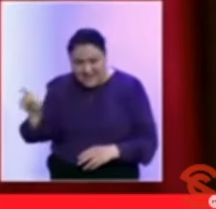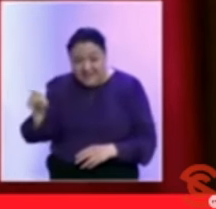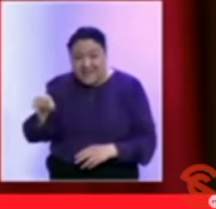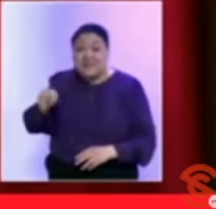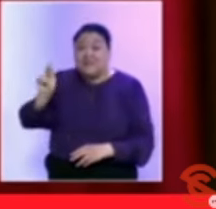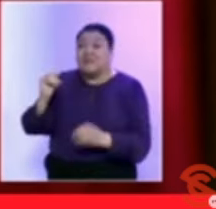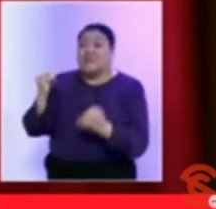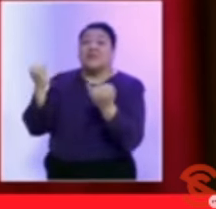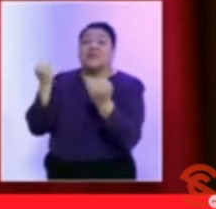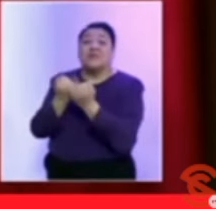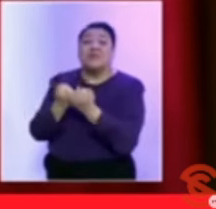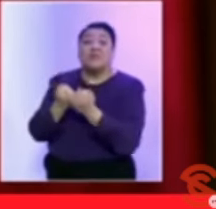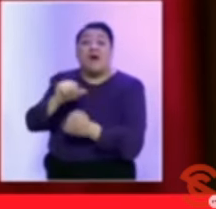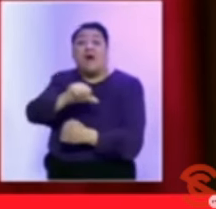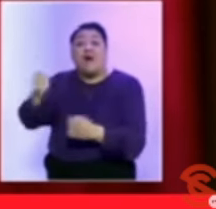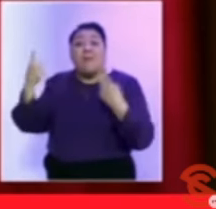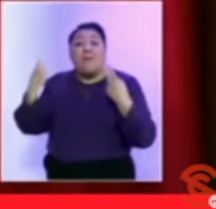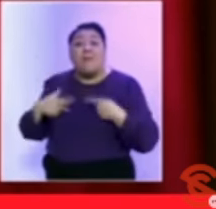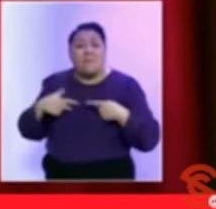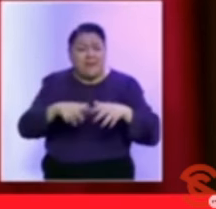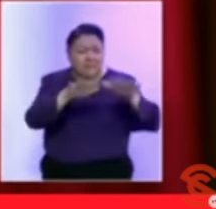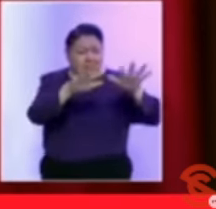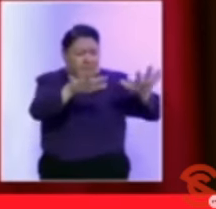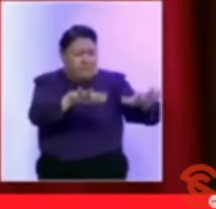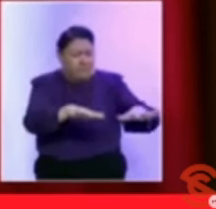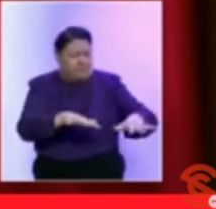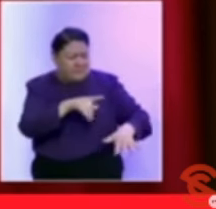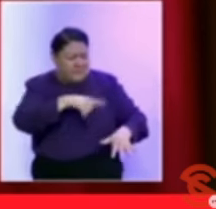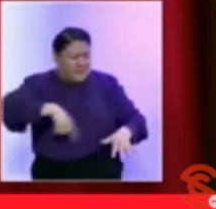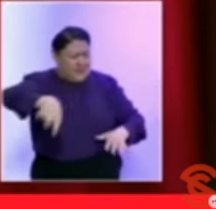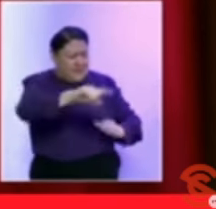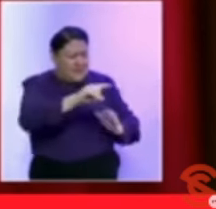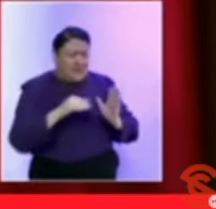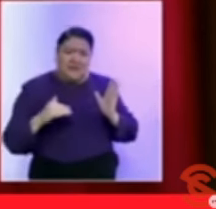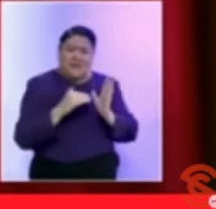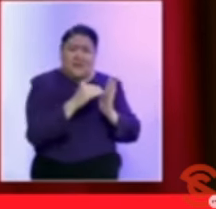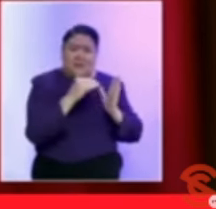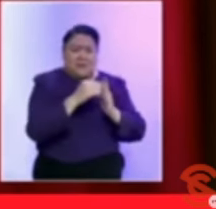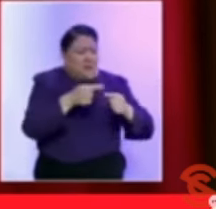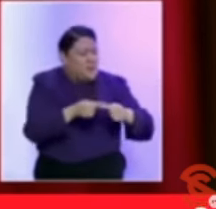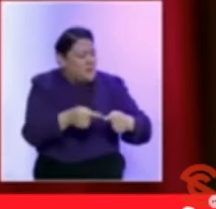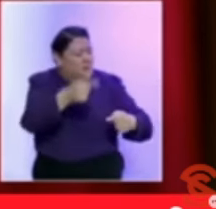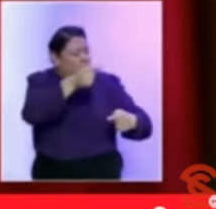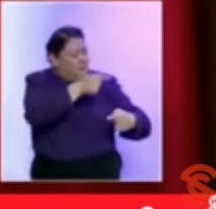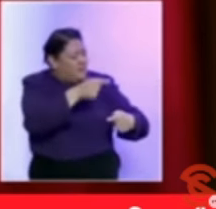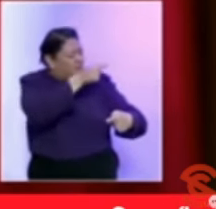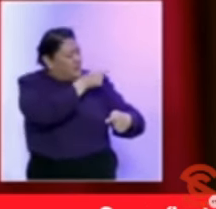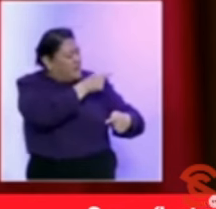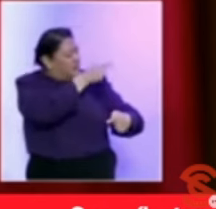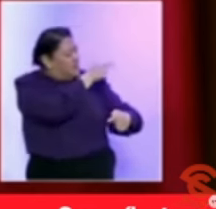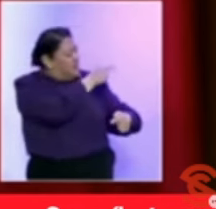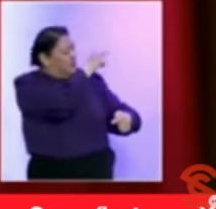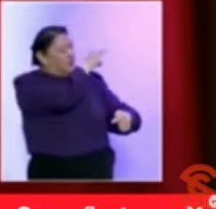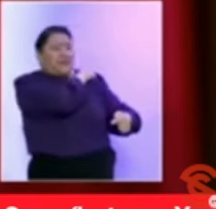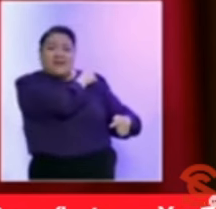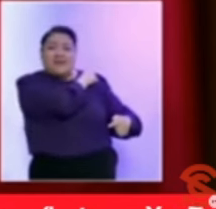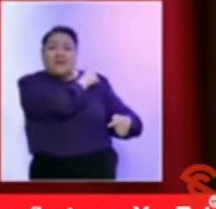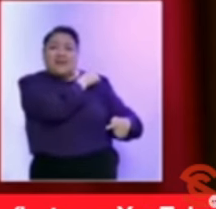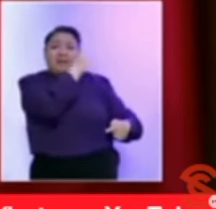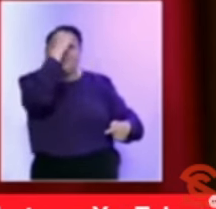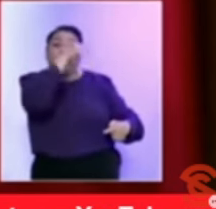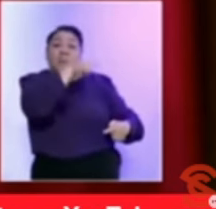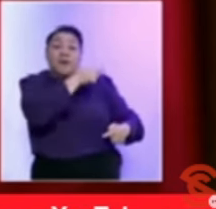las millones de mujeres invisibles de generaciones generaciones que han hecho posible